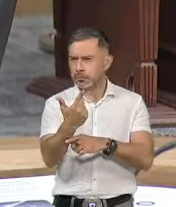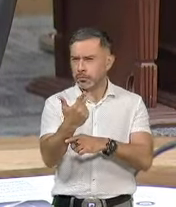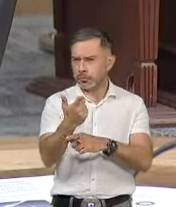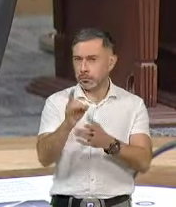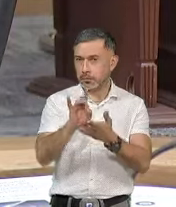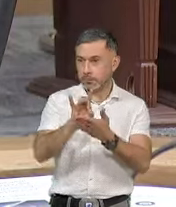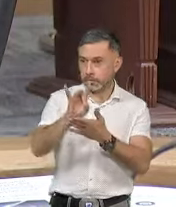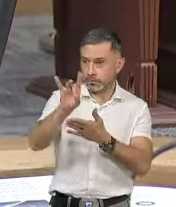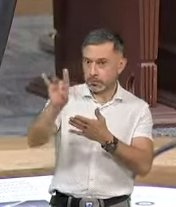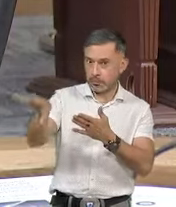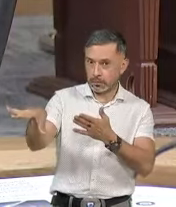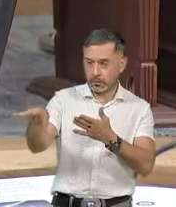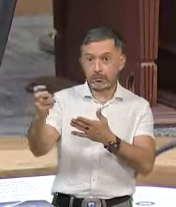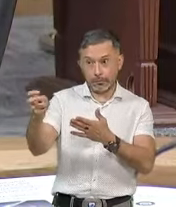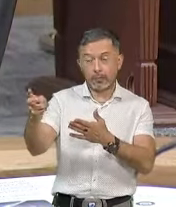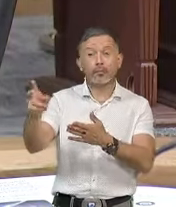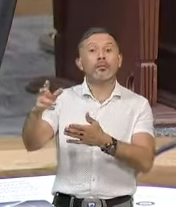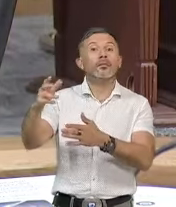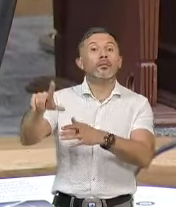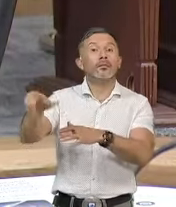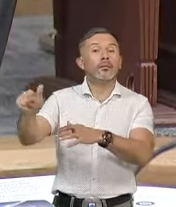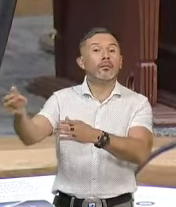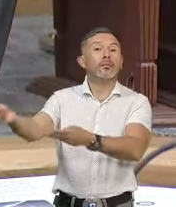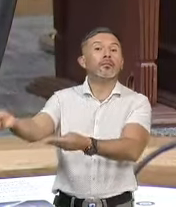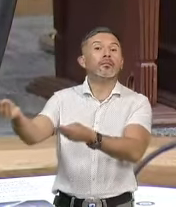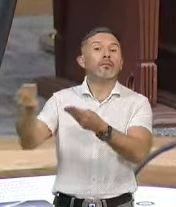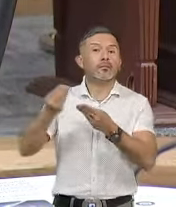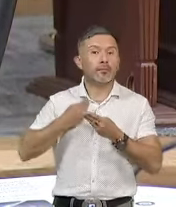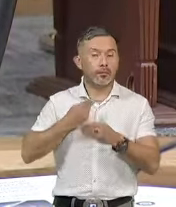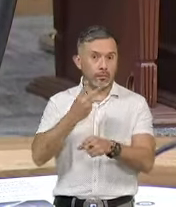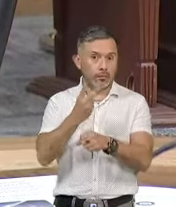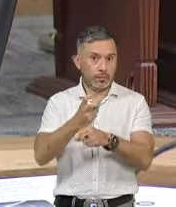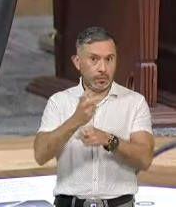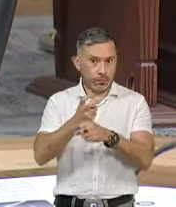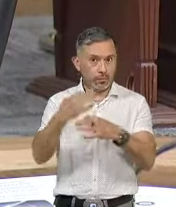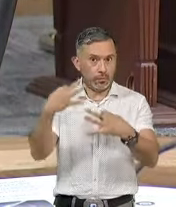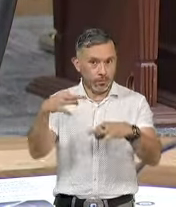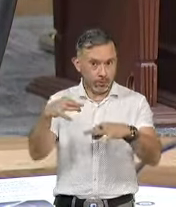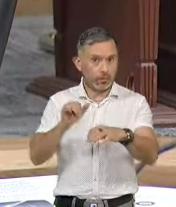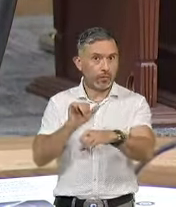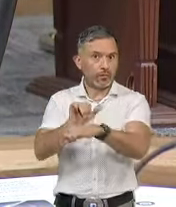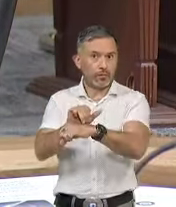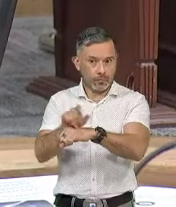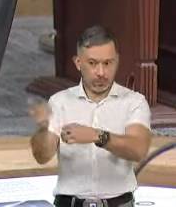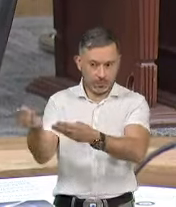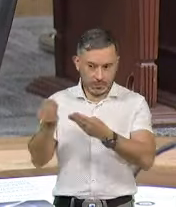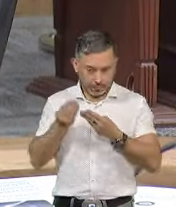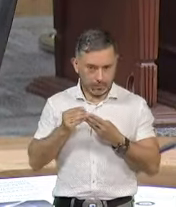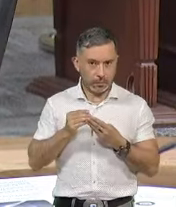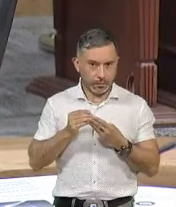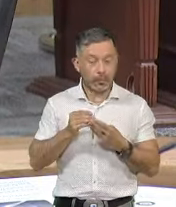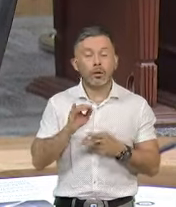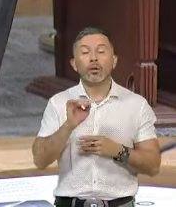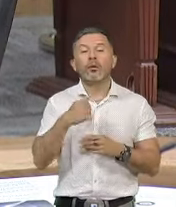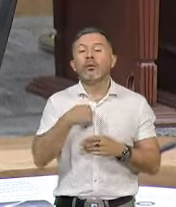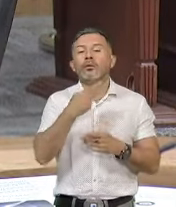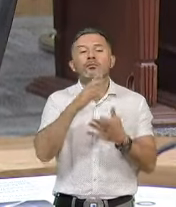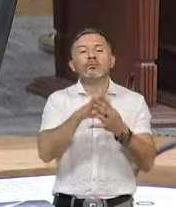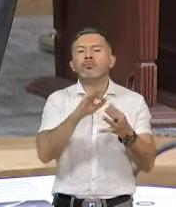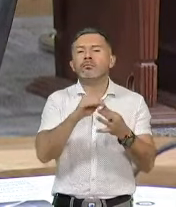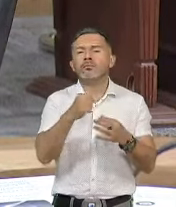efecto Ya me fue turnada es una segunda solicitud Yo es lo que expresé no dije